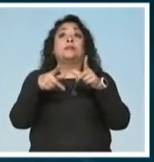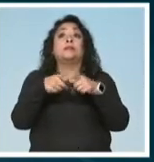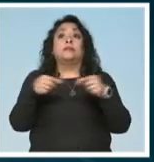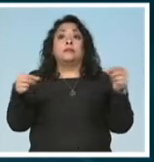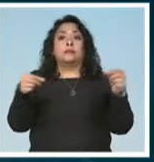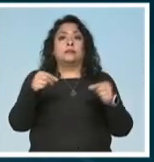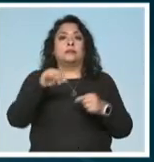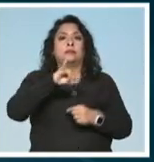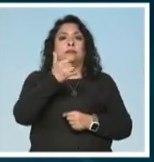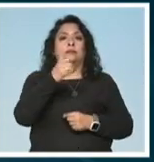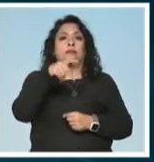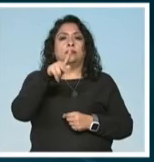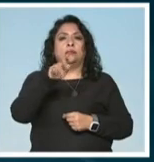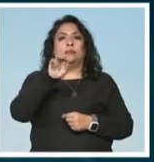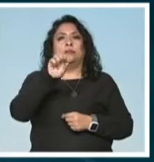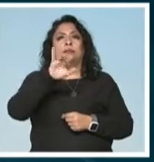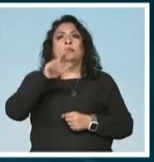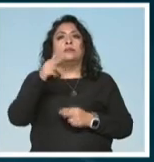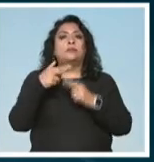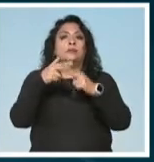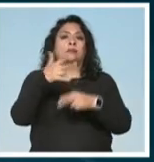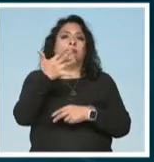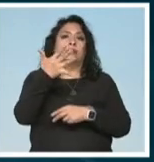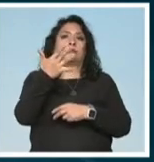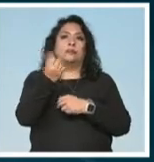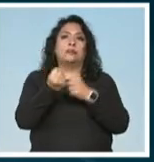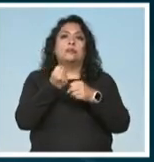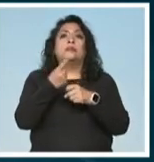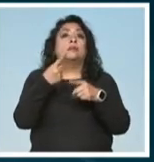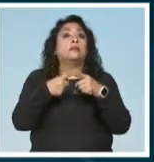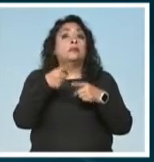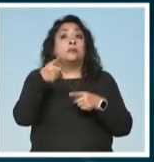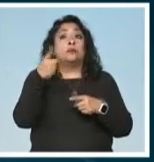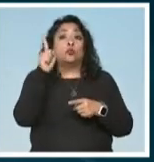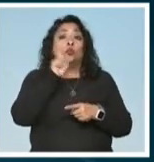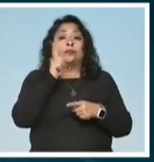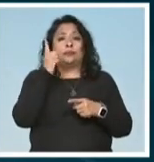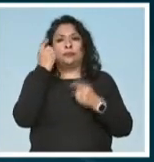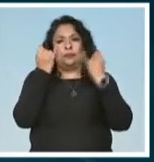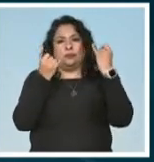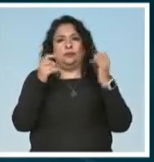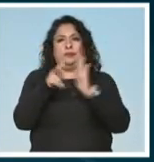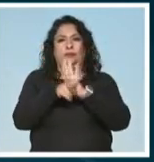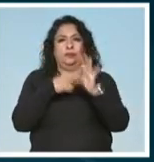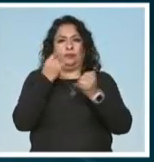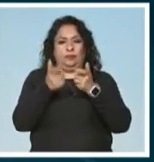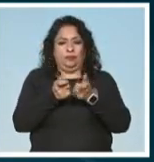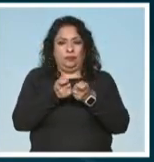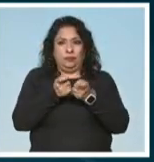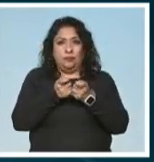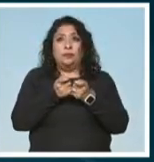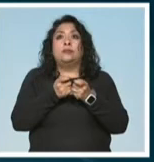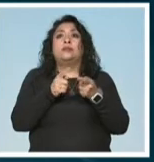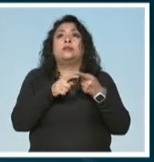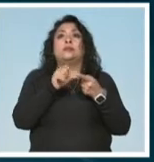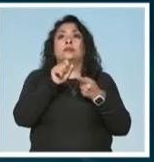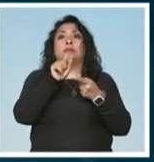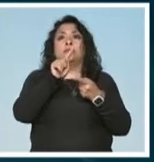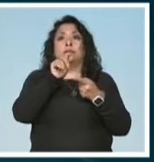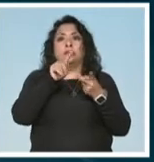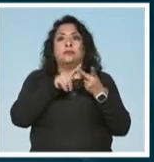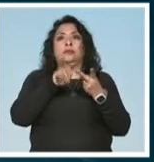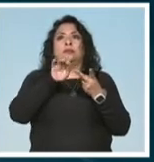Yoko Shimomura cumple 55 años. ¿Quién es? Una creadora de música de videojuegos. Se ha jugado Street Fighter,